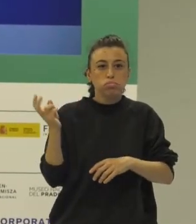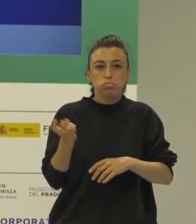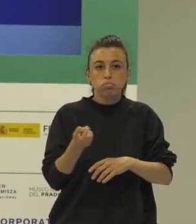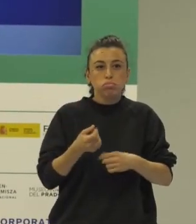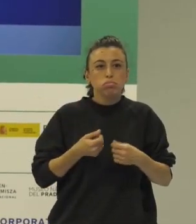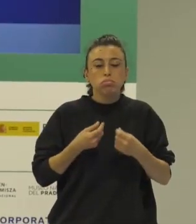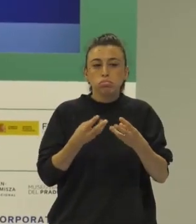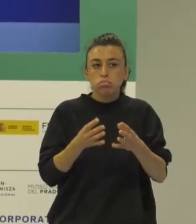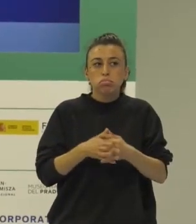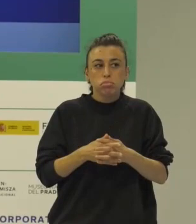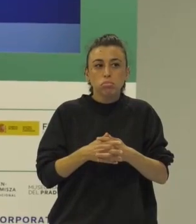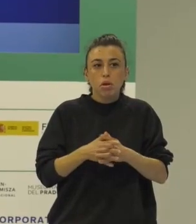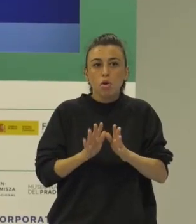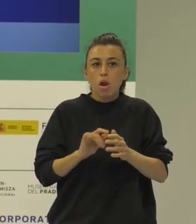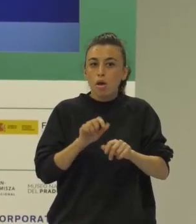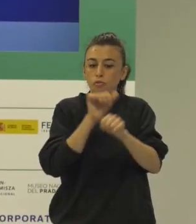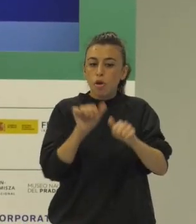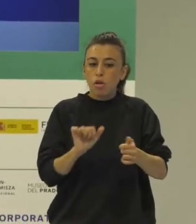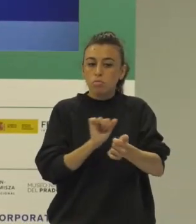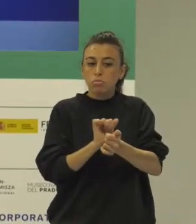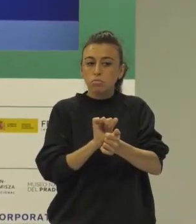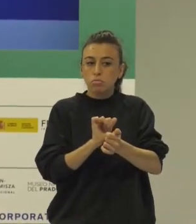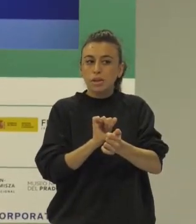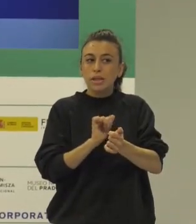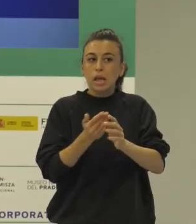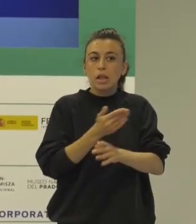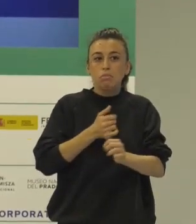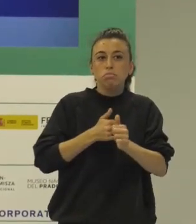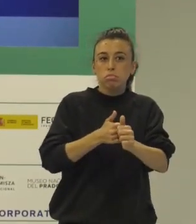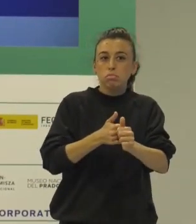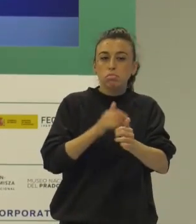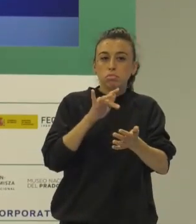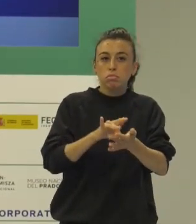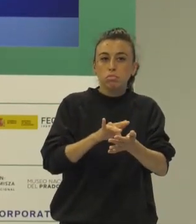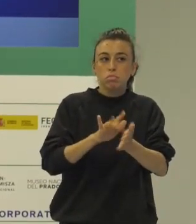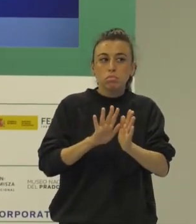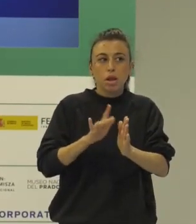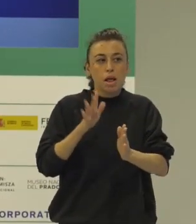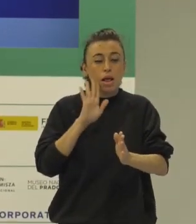y encarcelamiento. Pero el caso de él es emblemático porque este